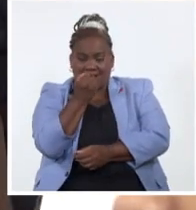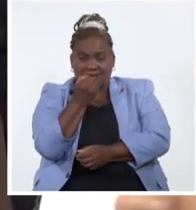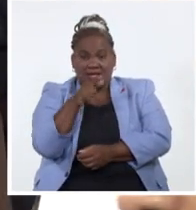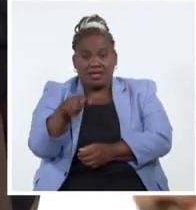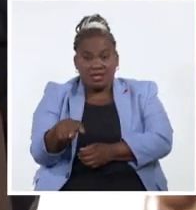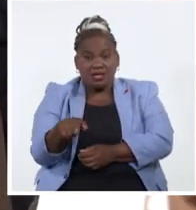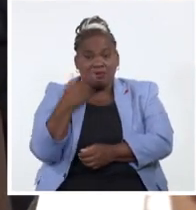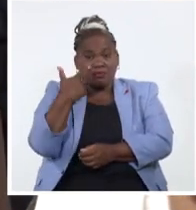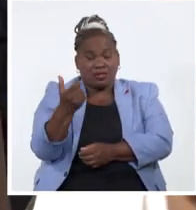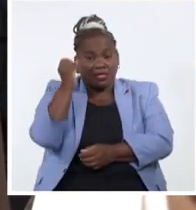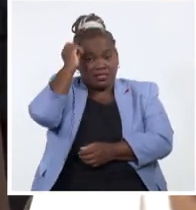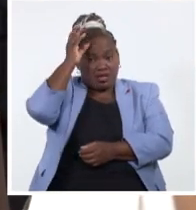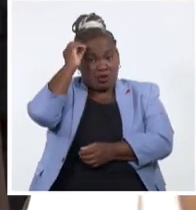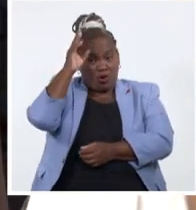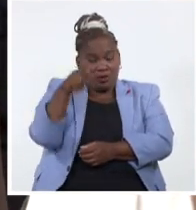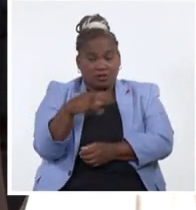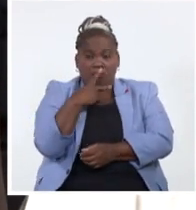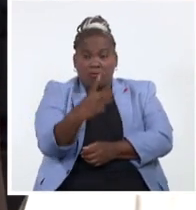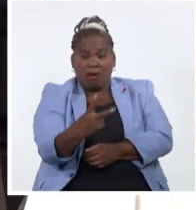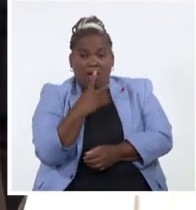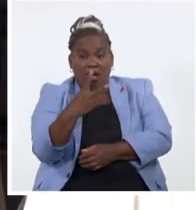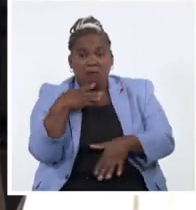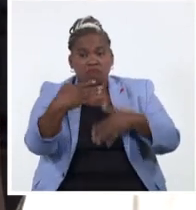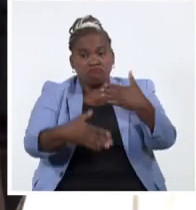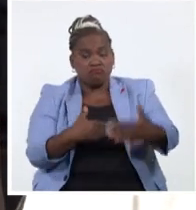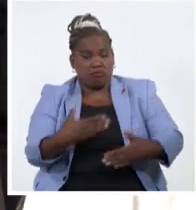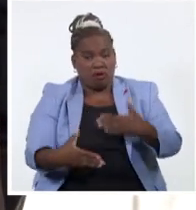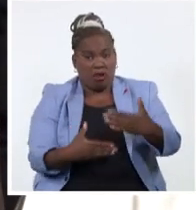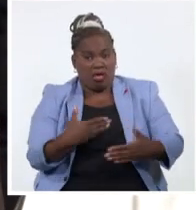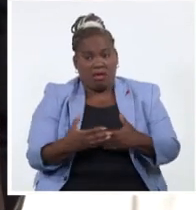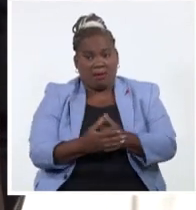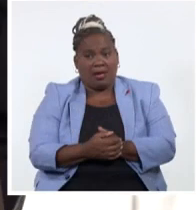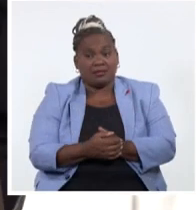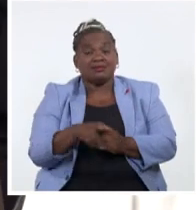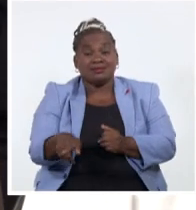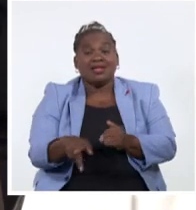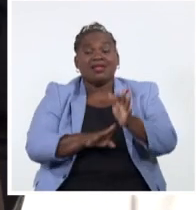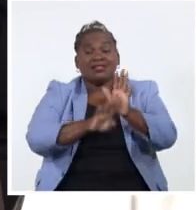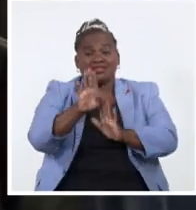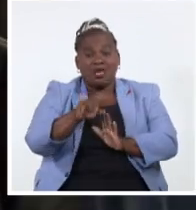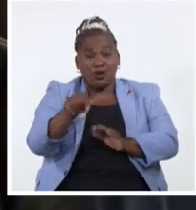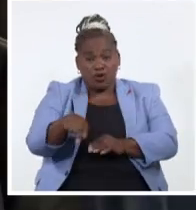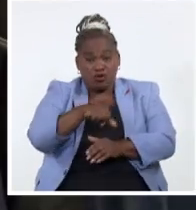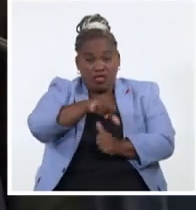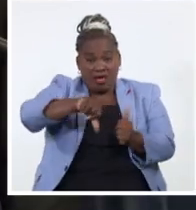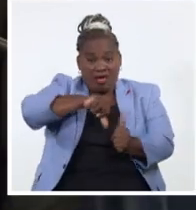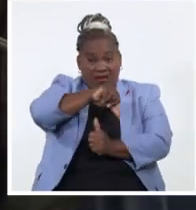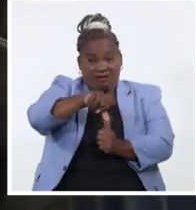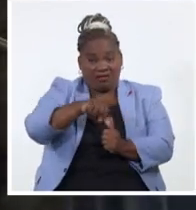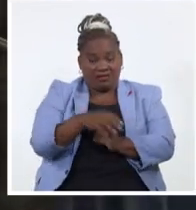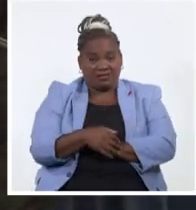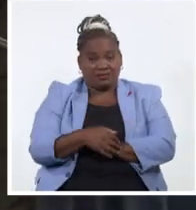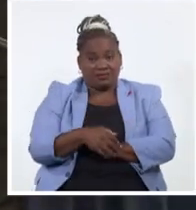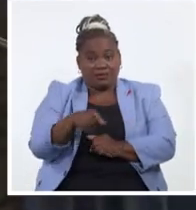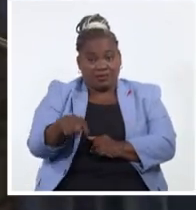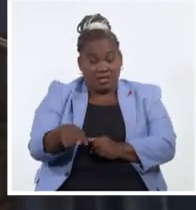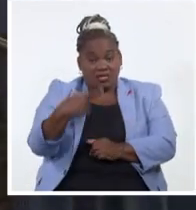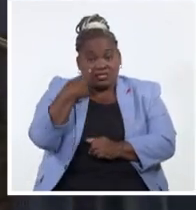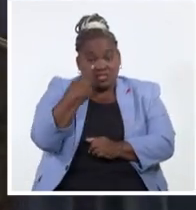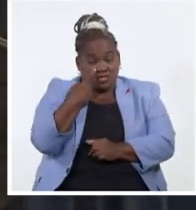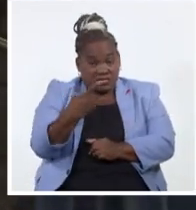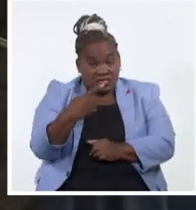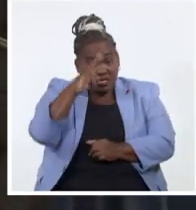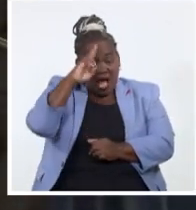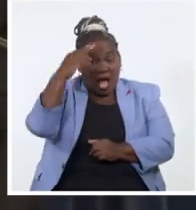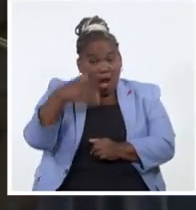la innovación para atender determinadas problemáticas orientadas al desarrollo de nuestros pueblos se crece en salud en la cooperación